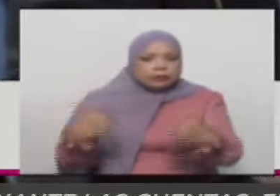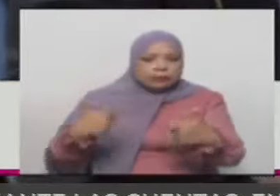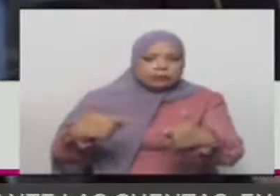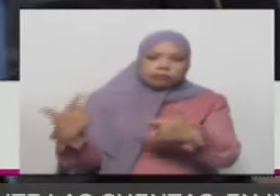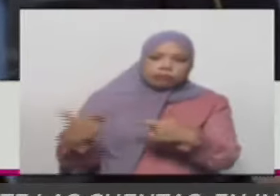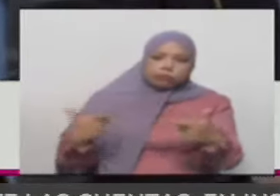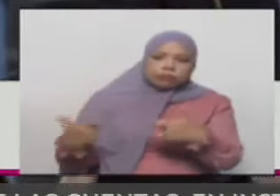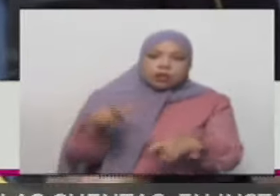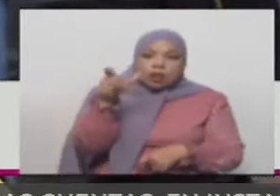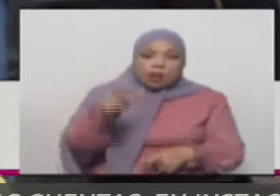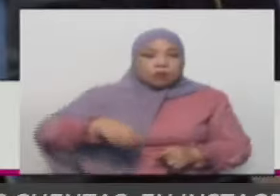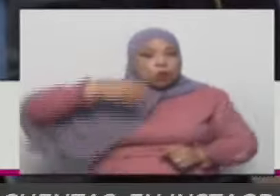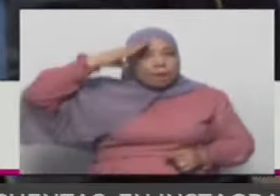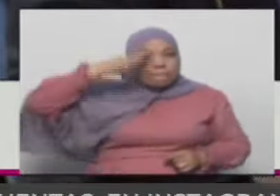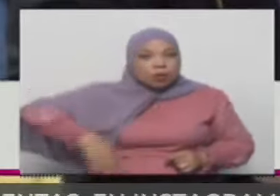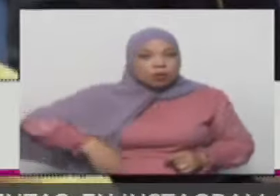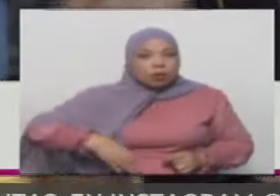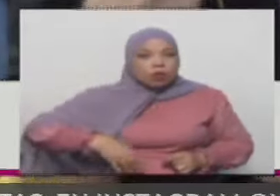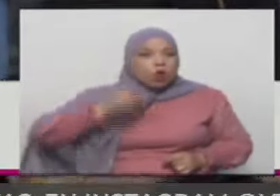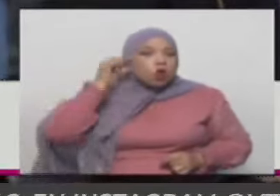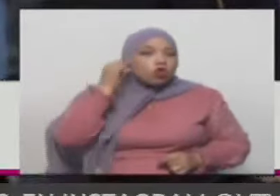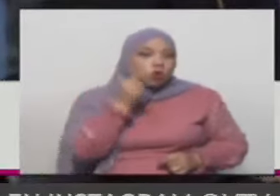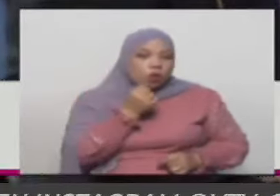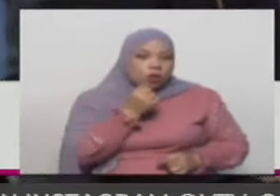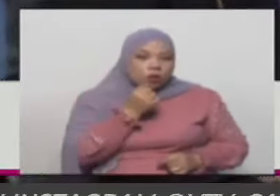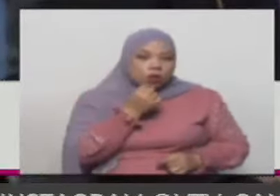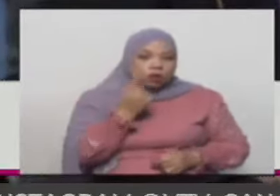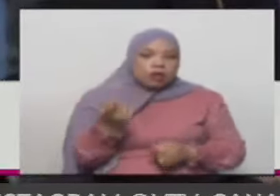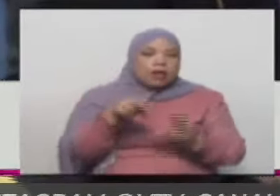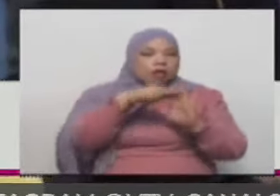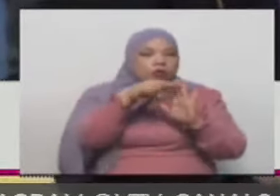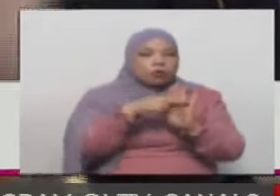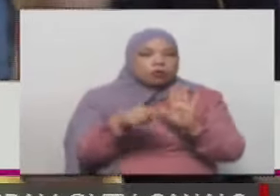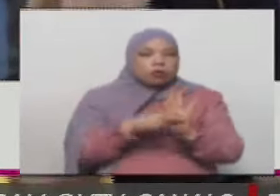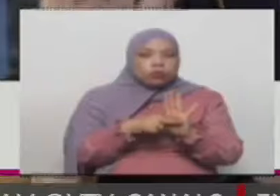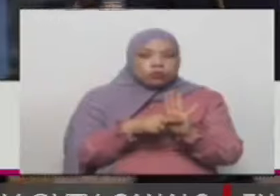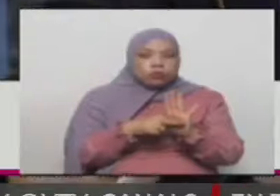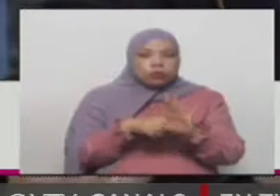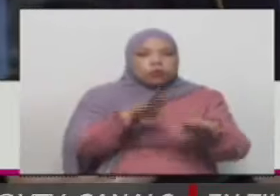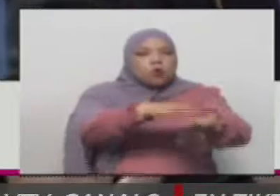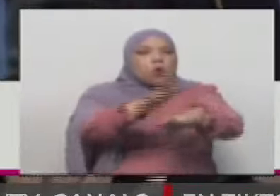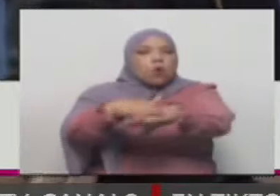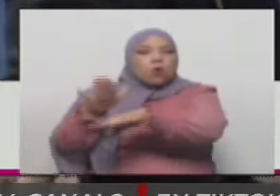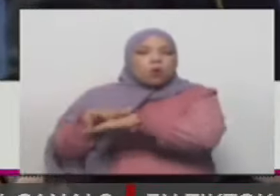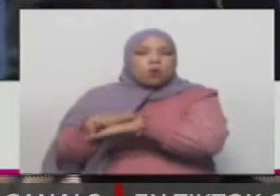el general Antonio José de Sucre giró instrucciones de que, bueno,